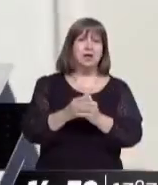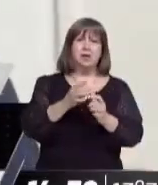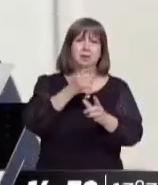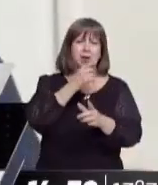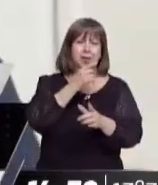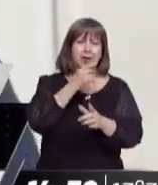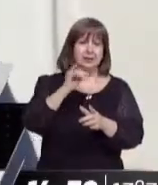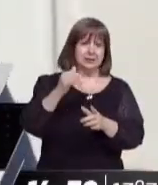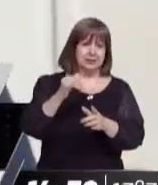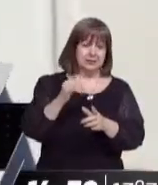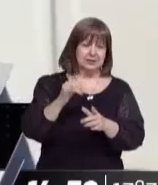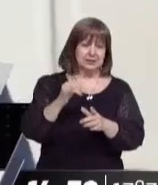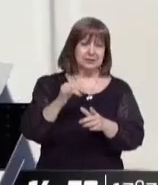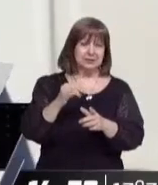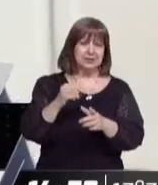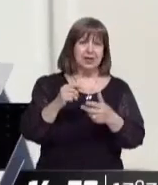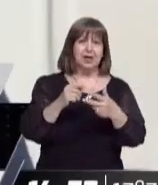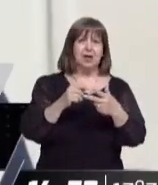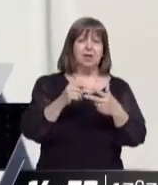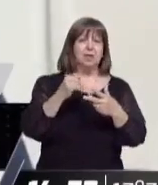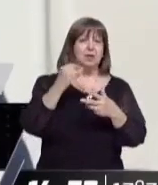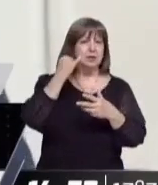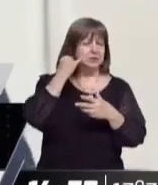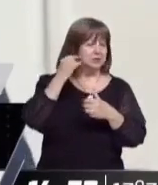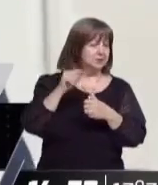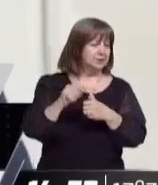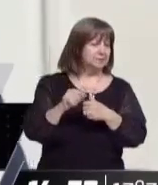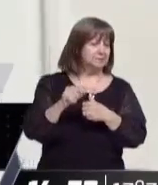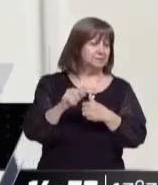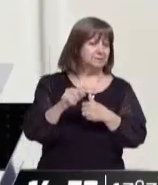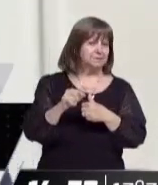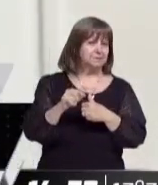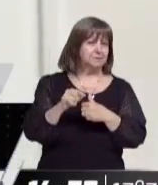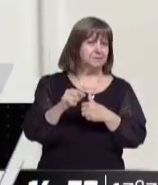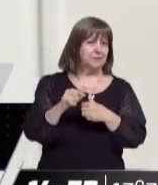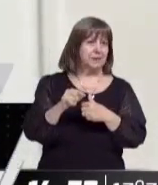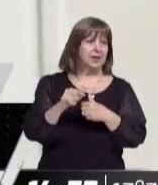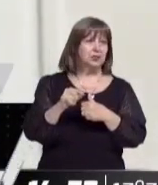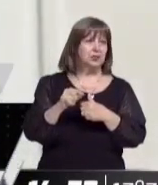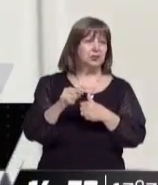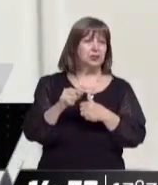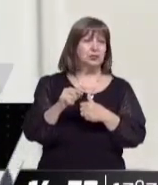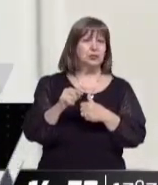vislumbra rápidamente dónde estaba el ardid, digamos,